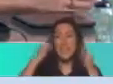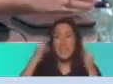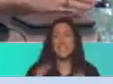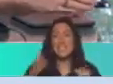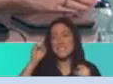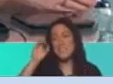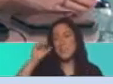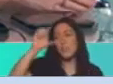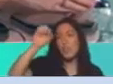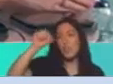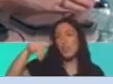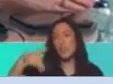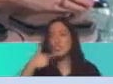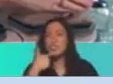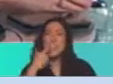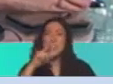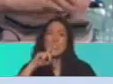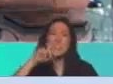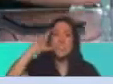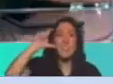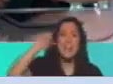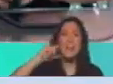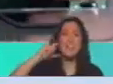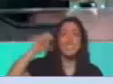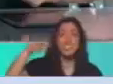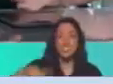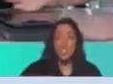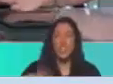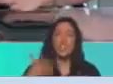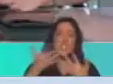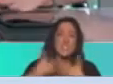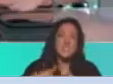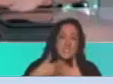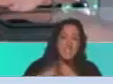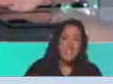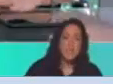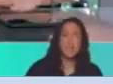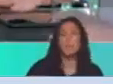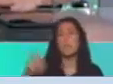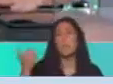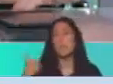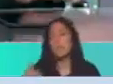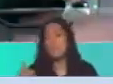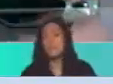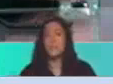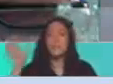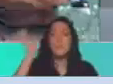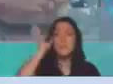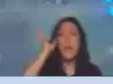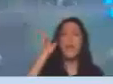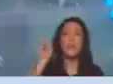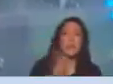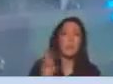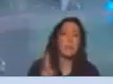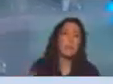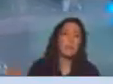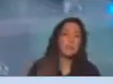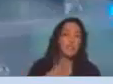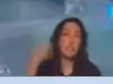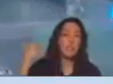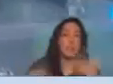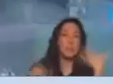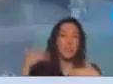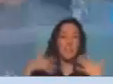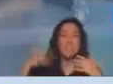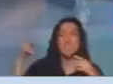la llama que se denomina sasque que es el sistema ítalo argentino de prevención de emergencias y qué